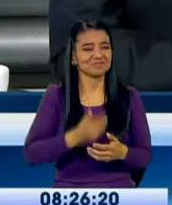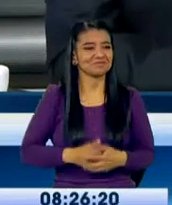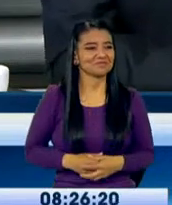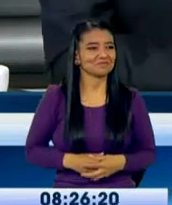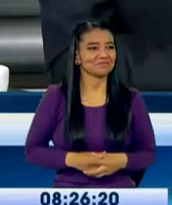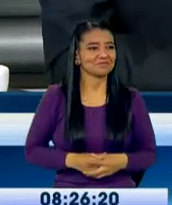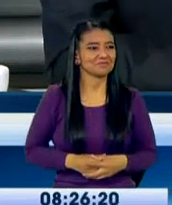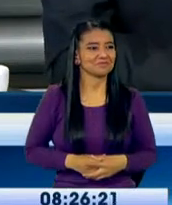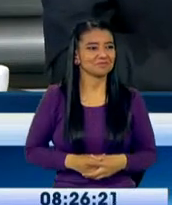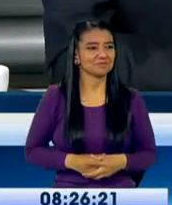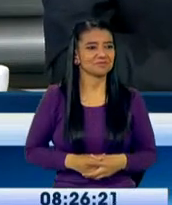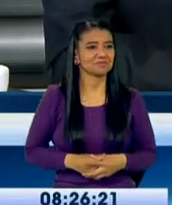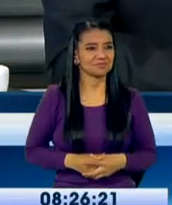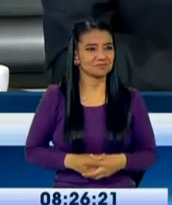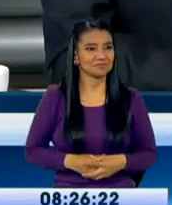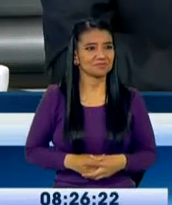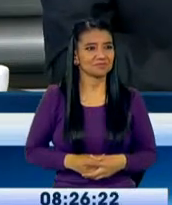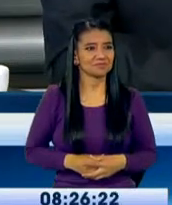información.